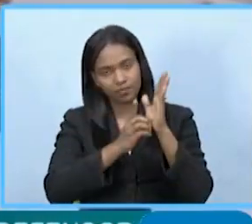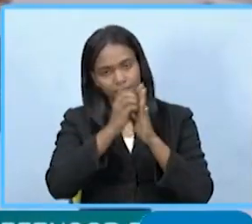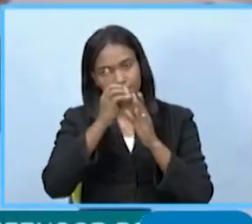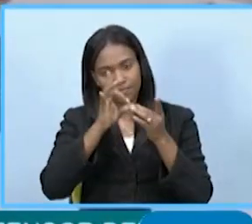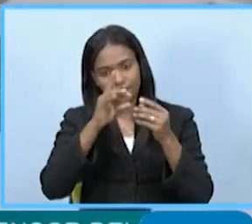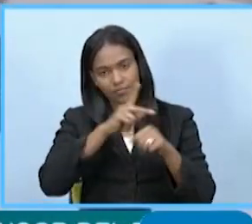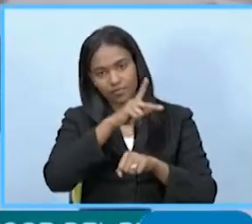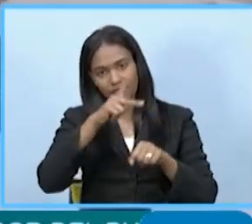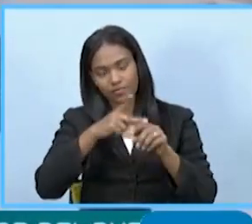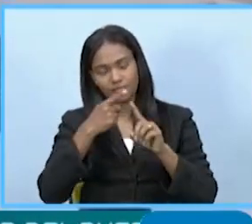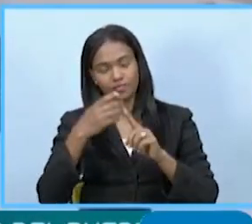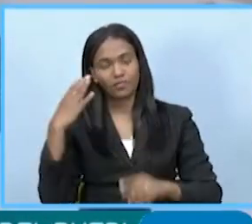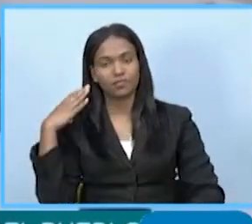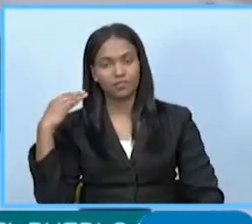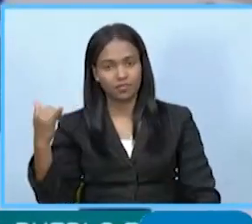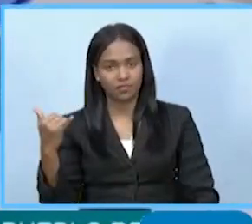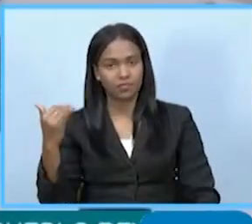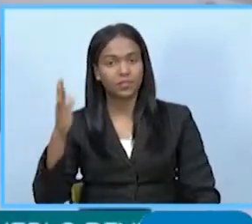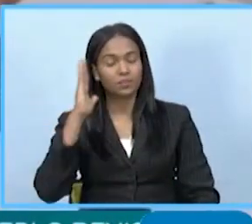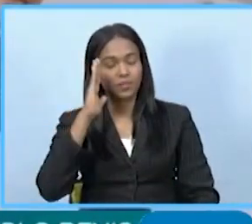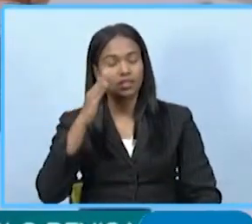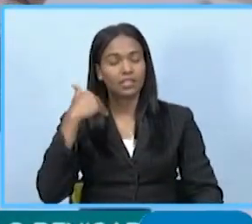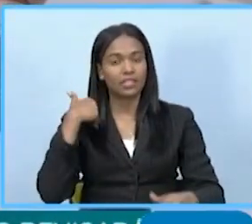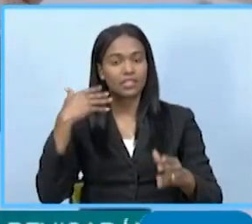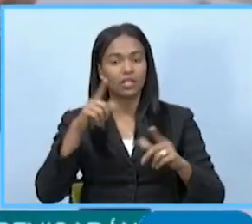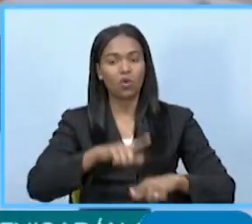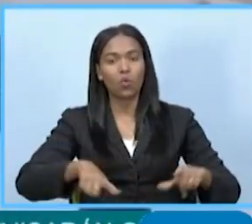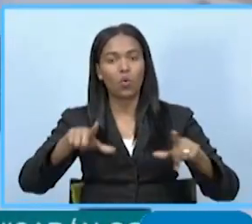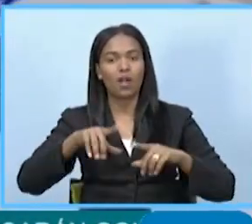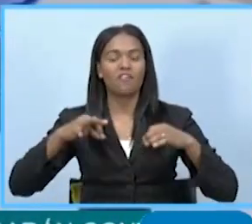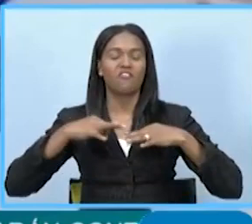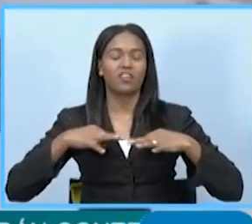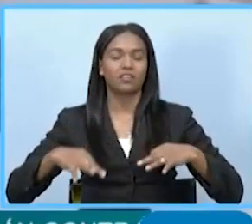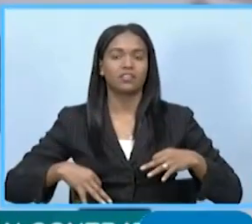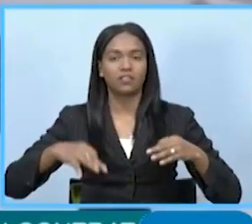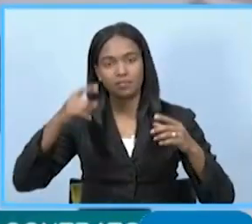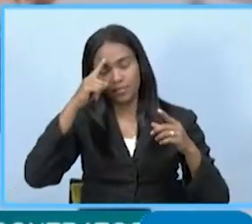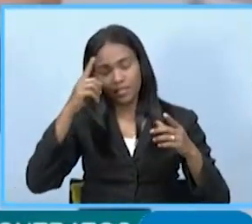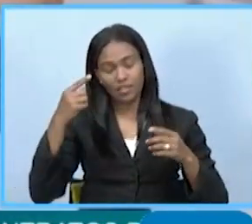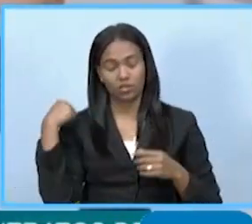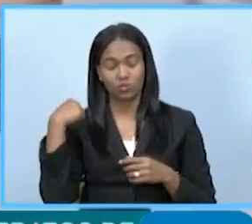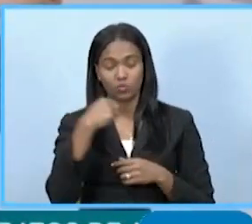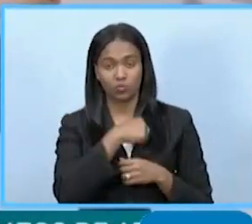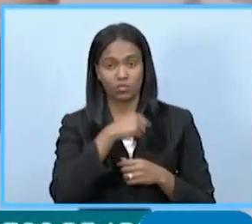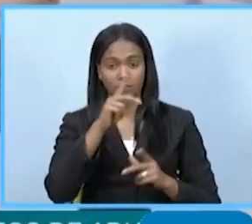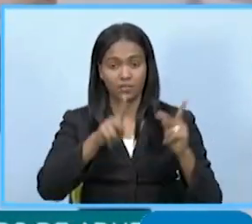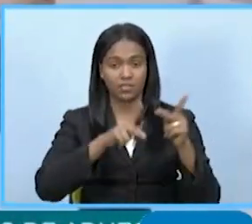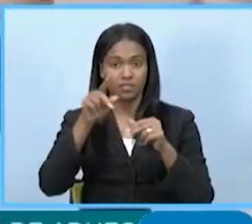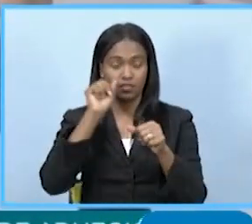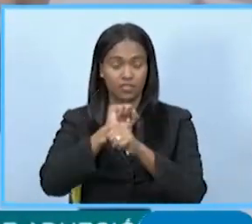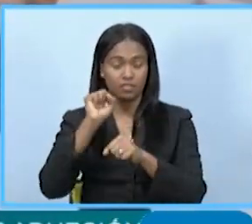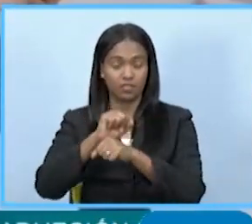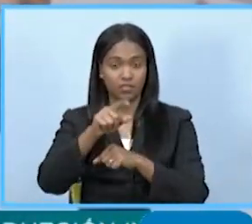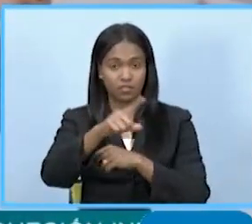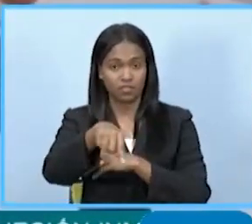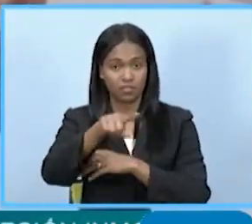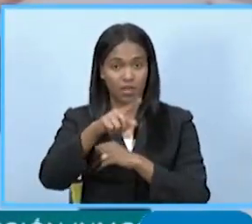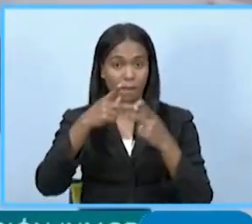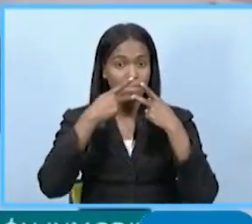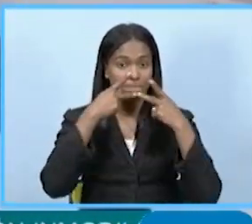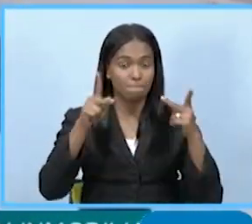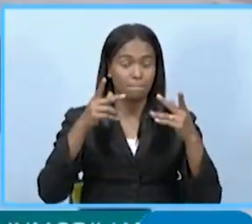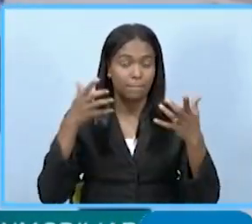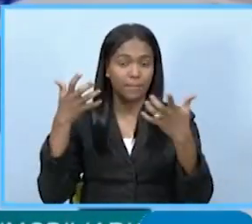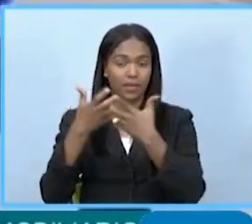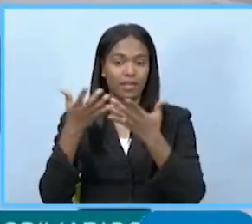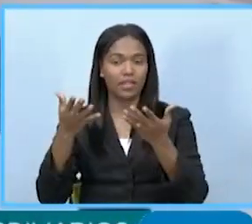de la provincia Sánchez Ramírez, que va a dotar de espacios físicos para que nuestros empleados públicos tengan